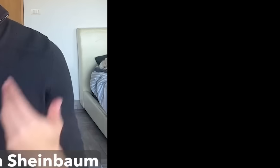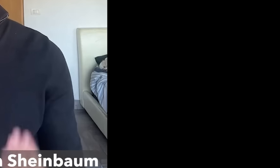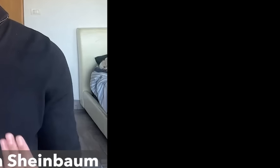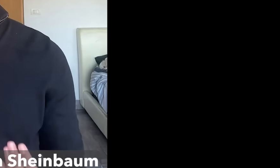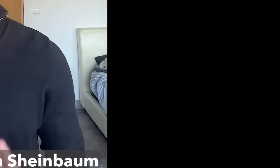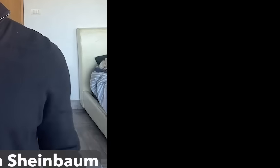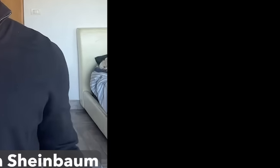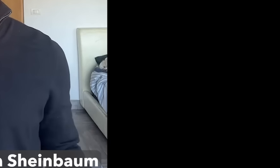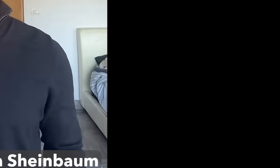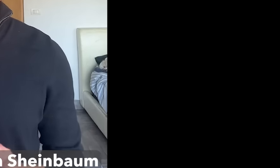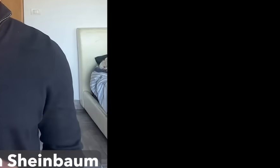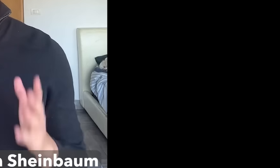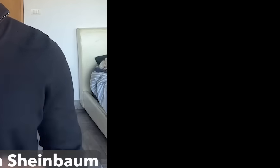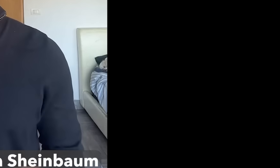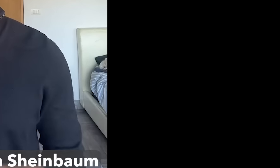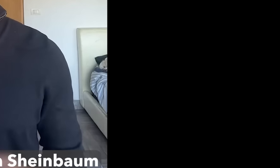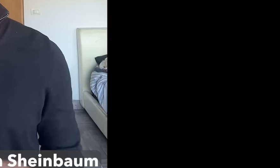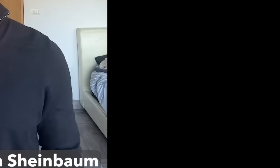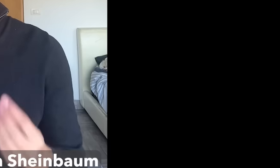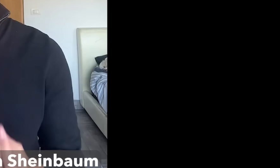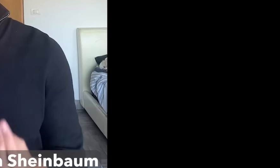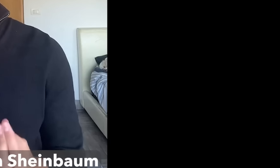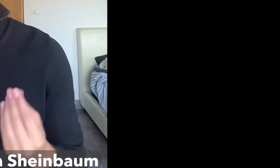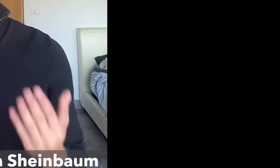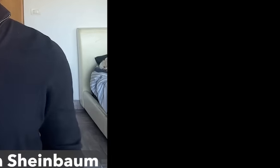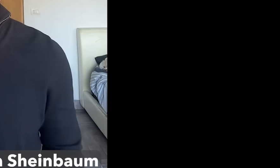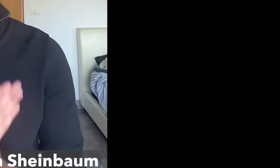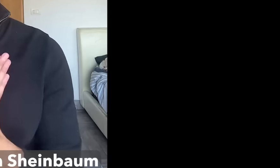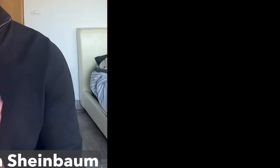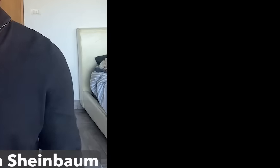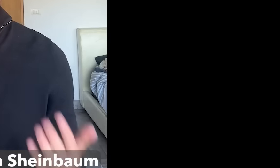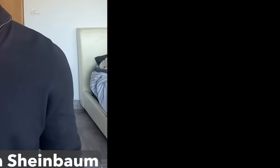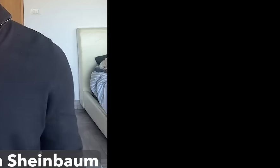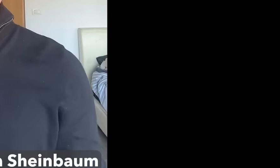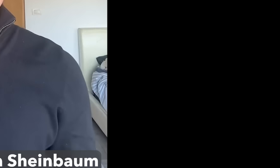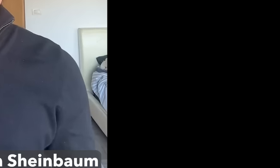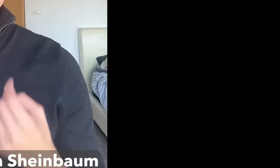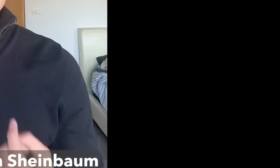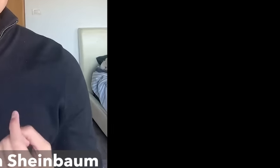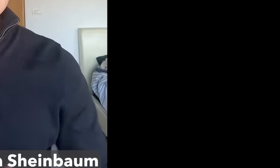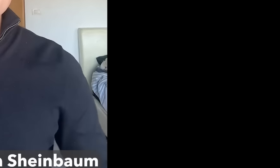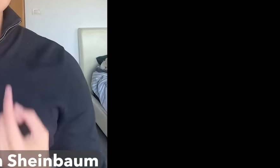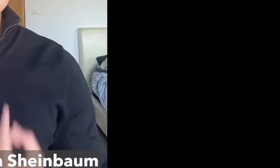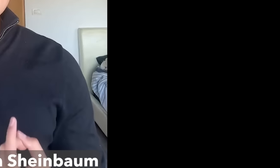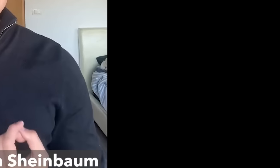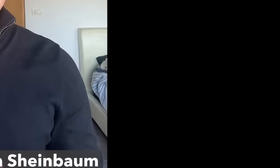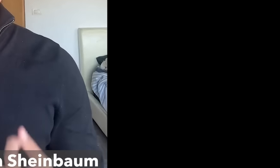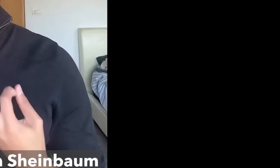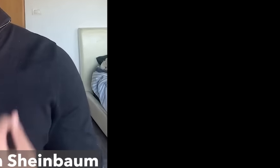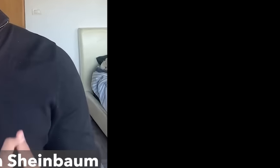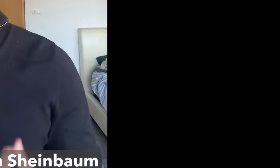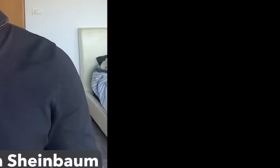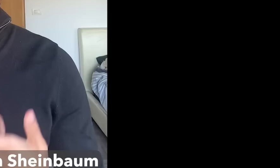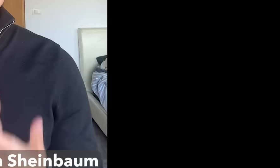soy una chispa más, y aunque me apague, otros la mantendrán y la harán crecer porque lo que está pasando en este país ya nadie lo puede ocultar. Ya fueron por los periodistas, por los productores del campo,